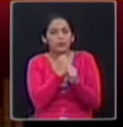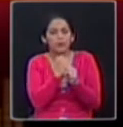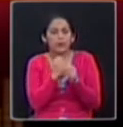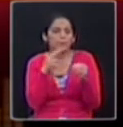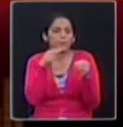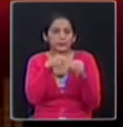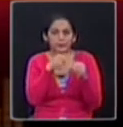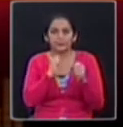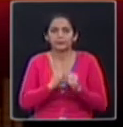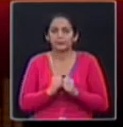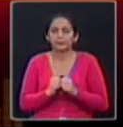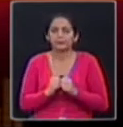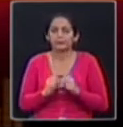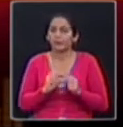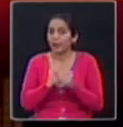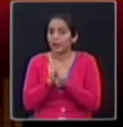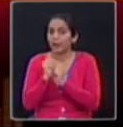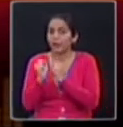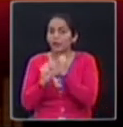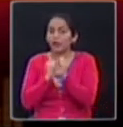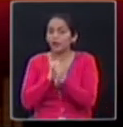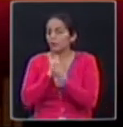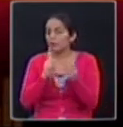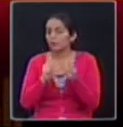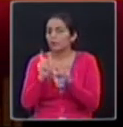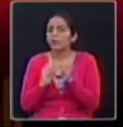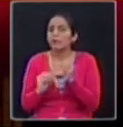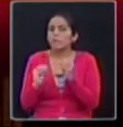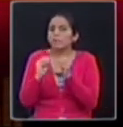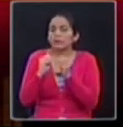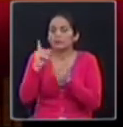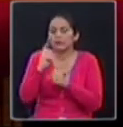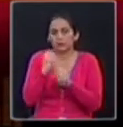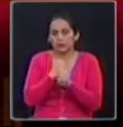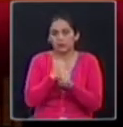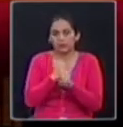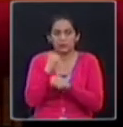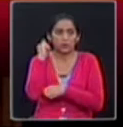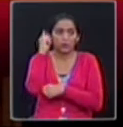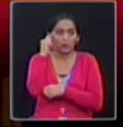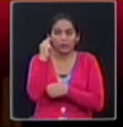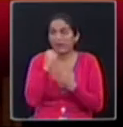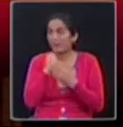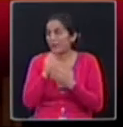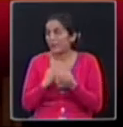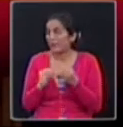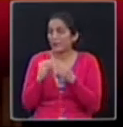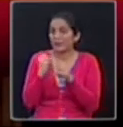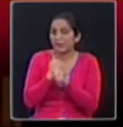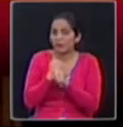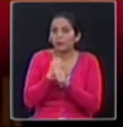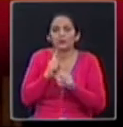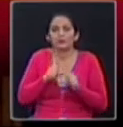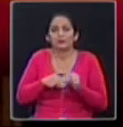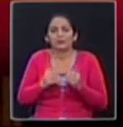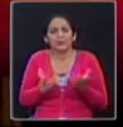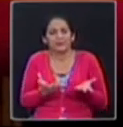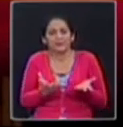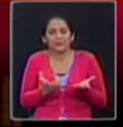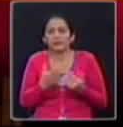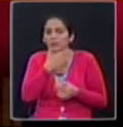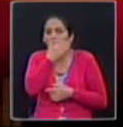años 250,000 personas que necesitan un empleo. El Estado ya no puede generar más fuentes de empleo, es del sector privado. El sector